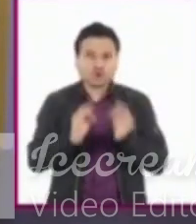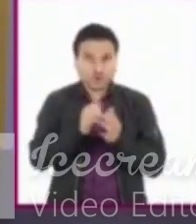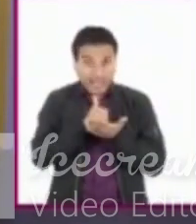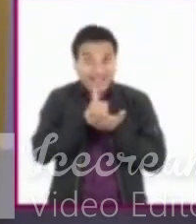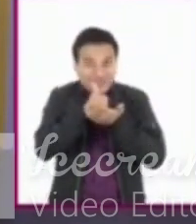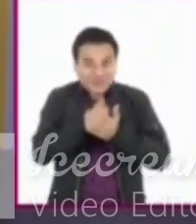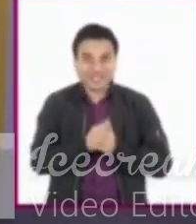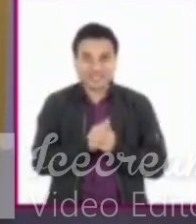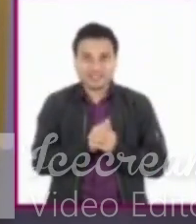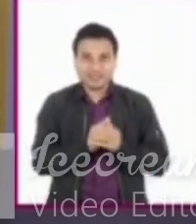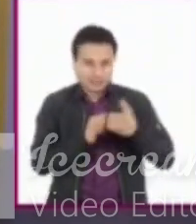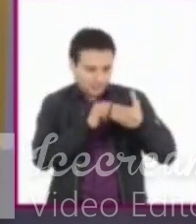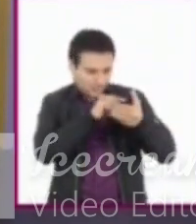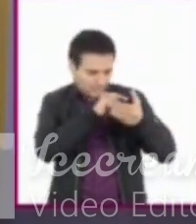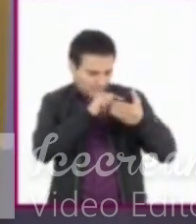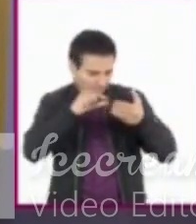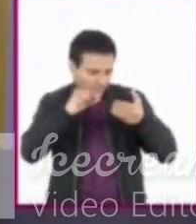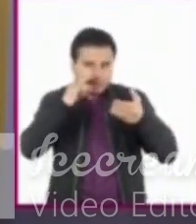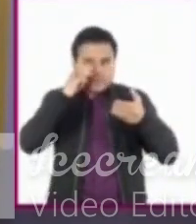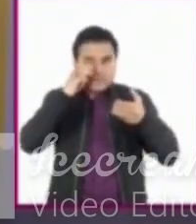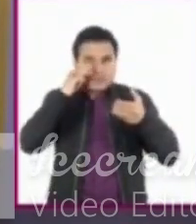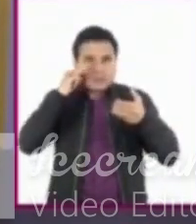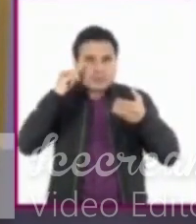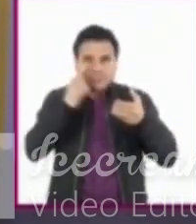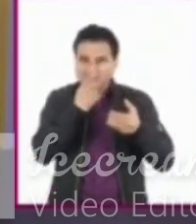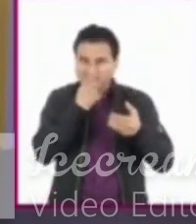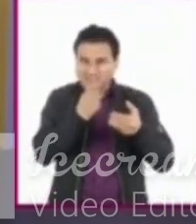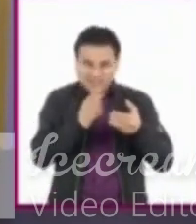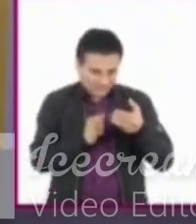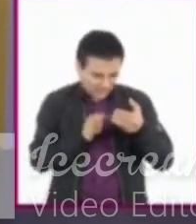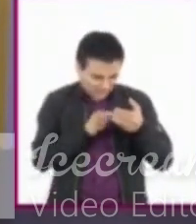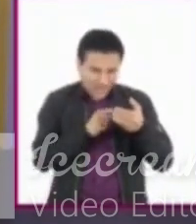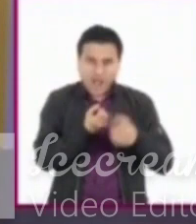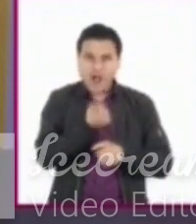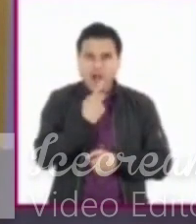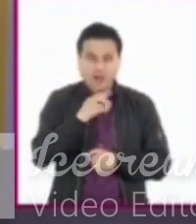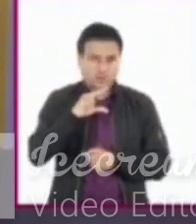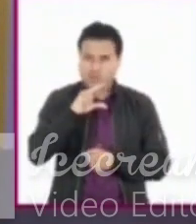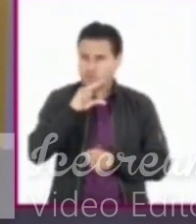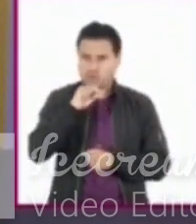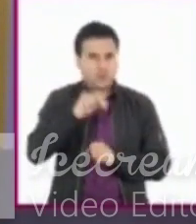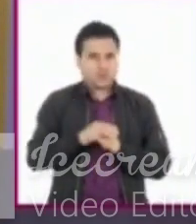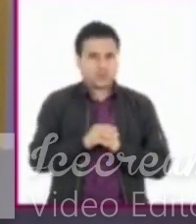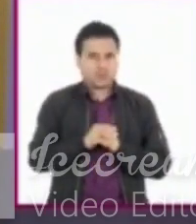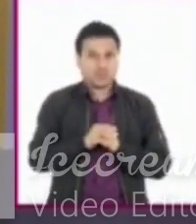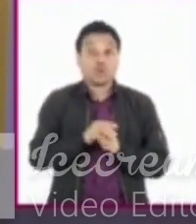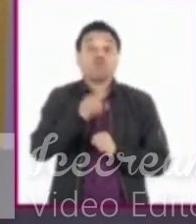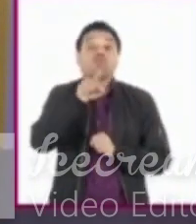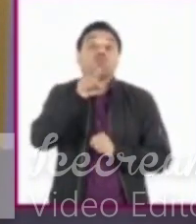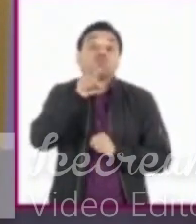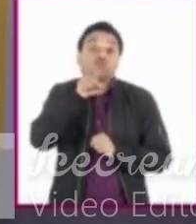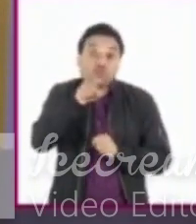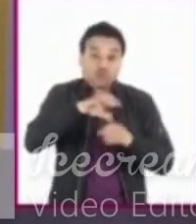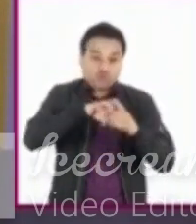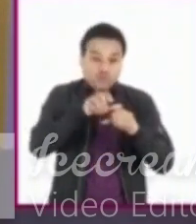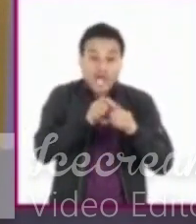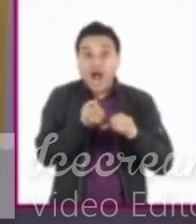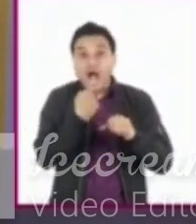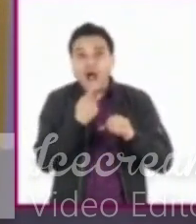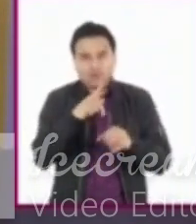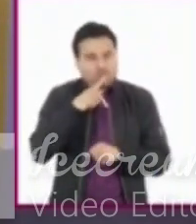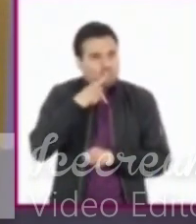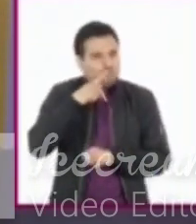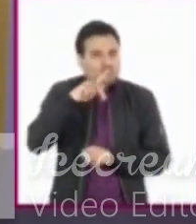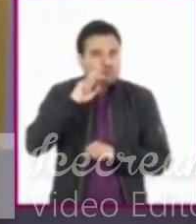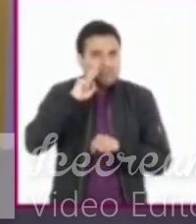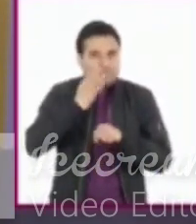que dice: este producto no es un medicamento. Su uso es responsabilidad de quien lo consuma